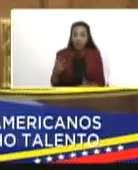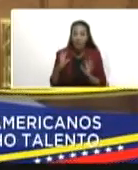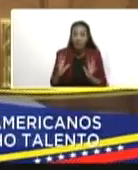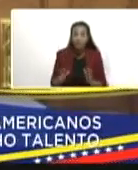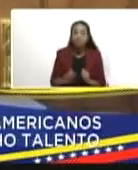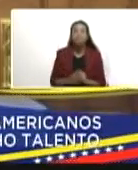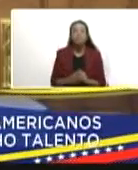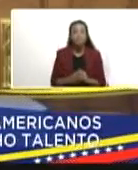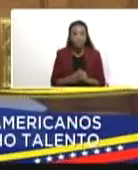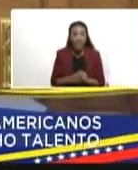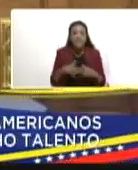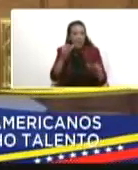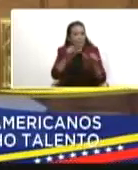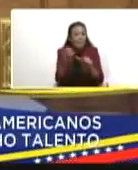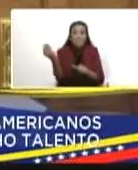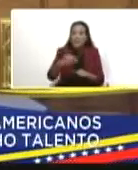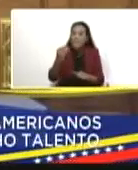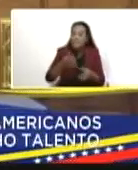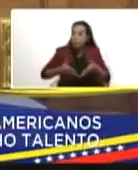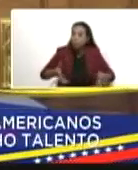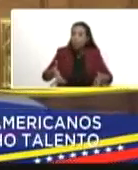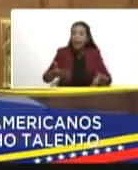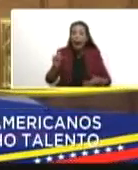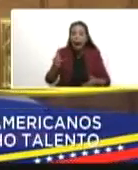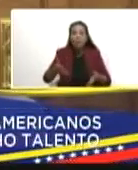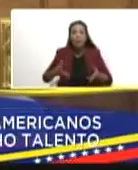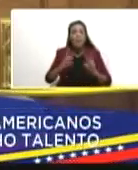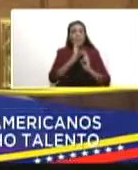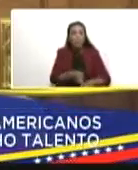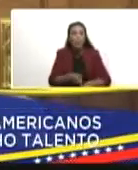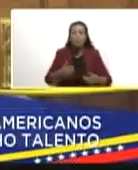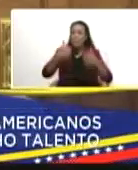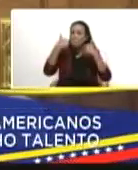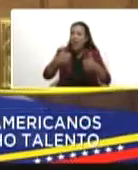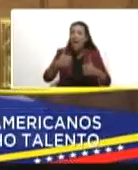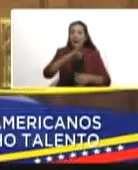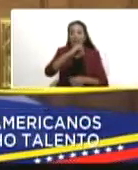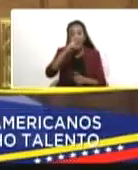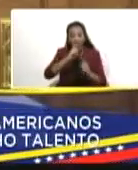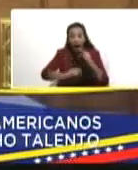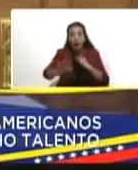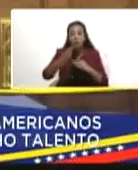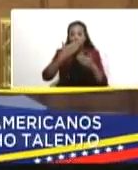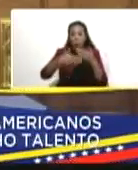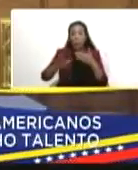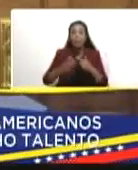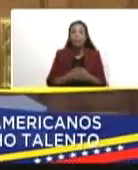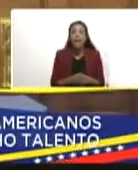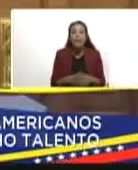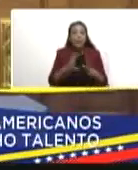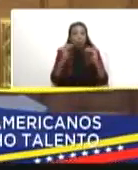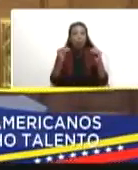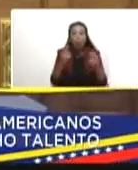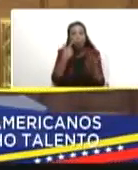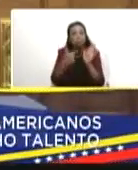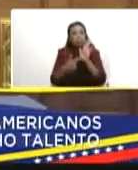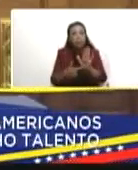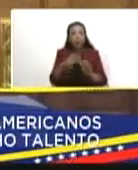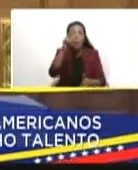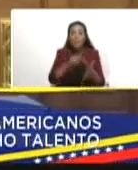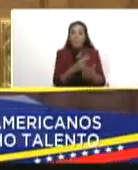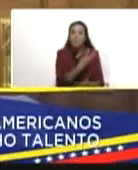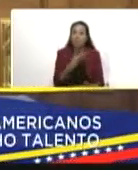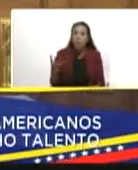2023 seguirán dando frutos tempranos en este año en curso que a todas luces